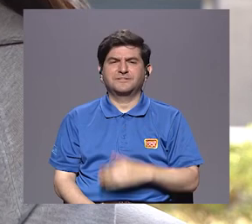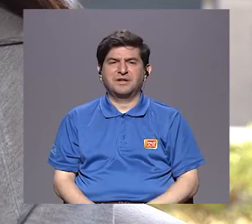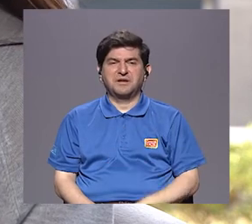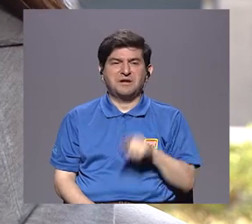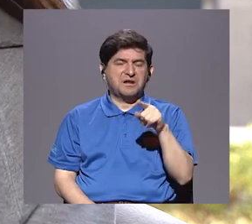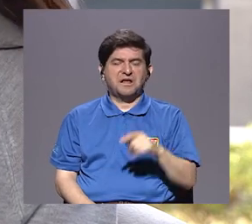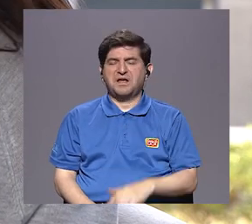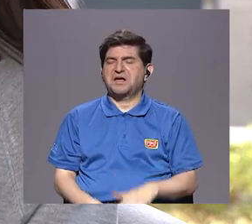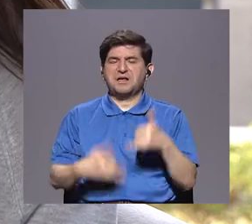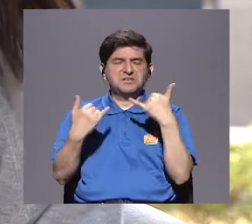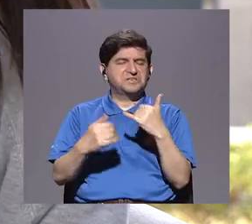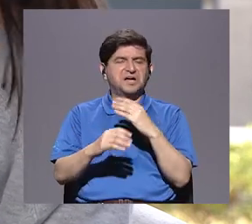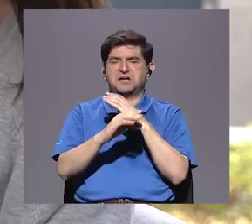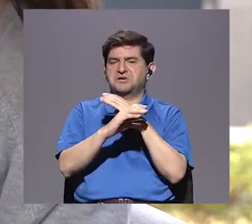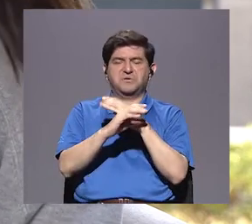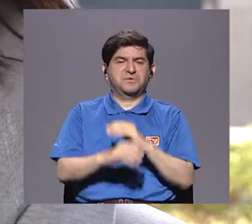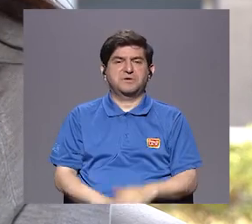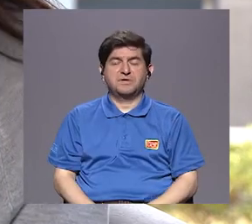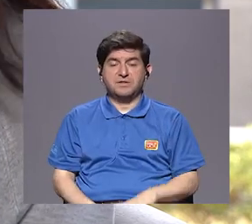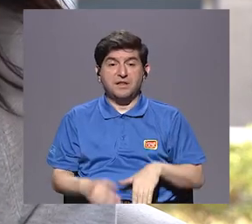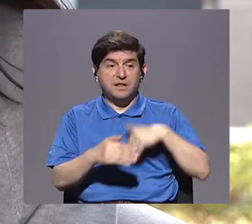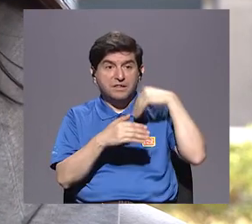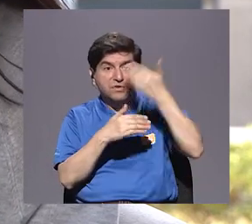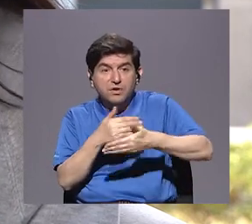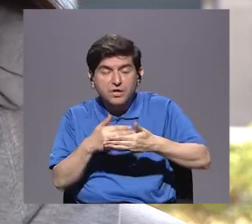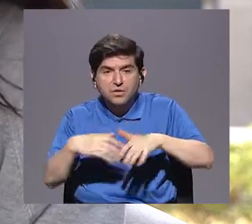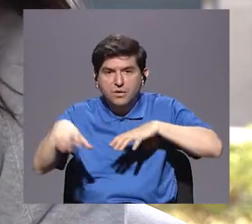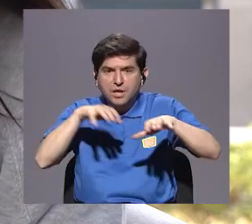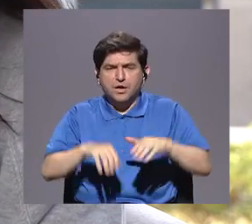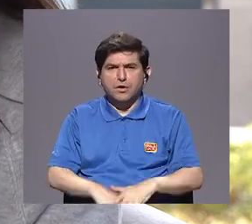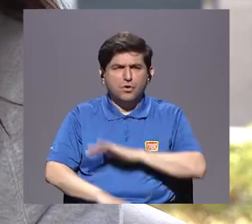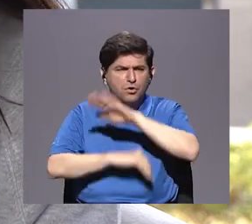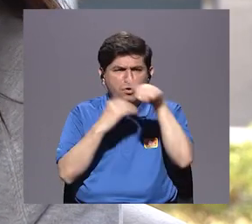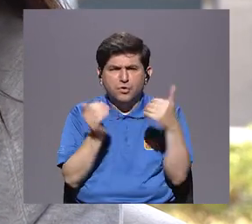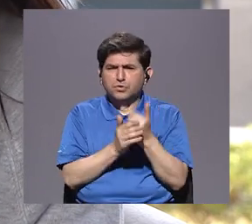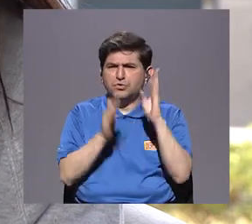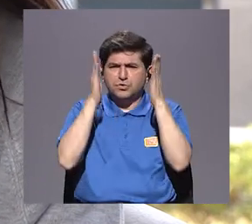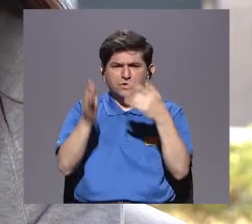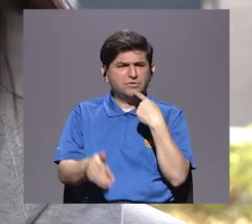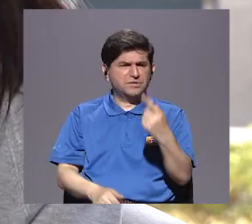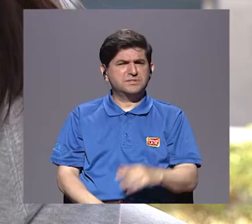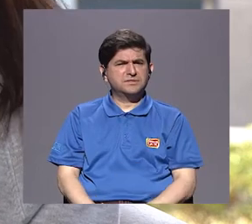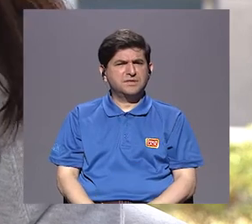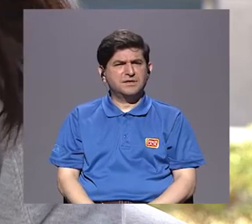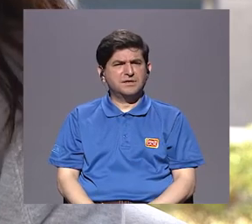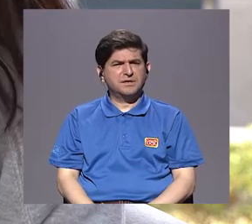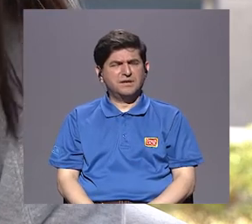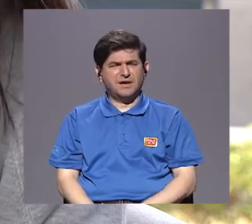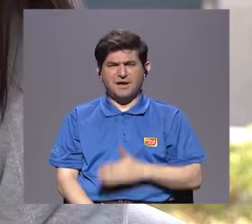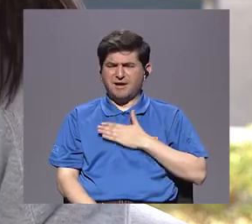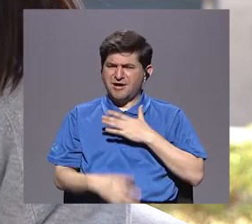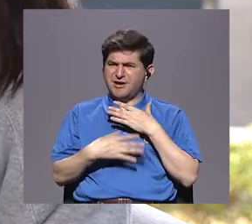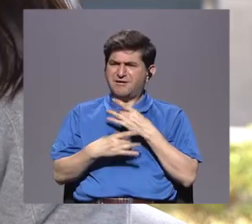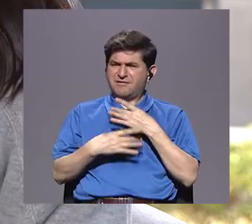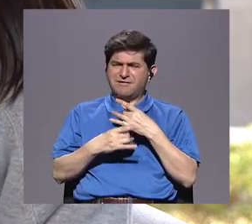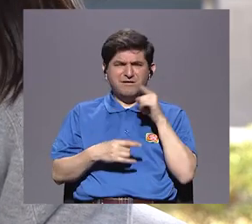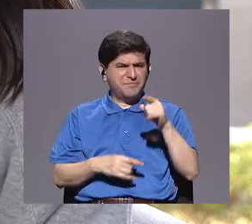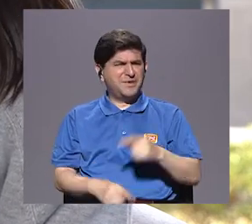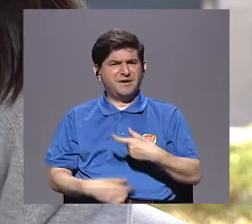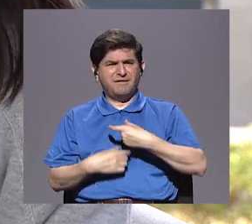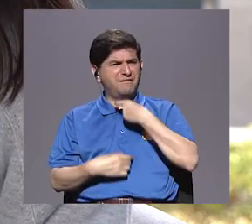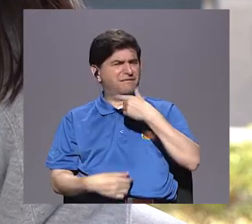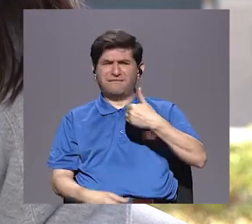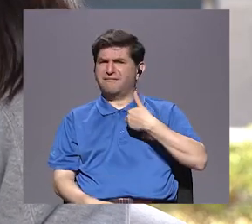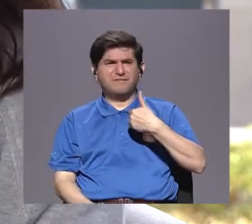que se descuidó en ese punto y fue hasta después del acto que todos sus colegas dijeron, pero a mí me llamó la atención que no llevó